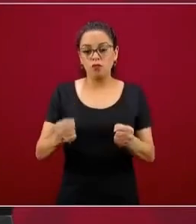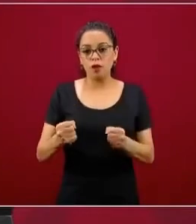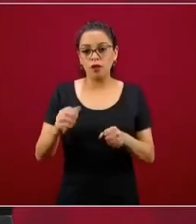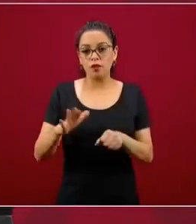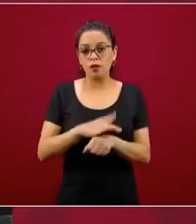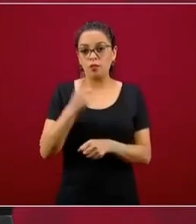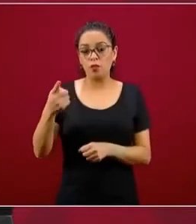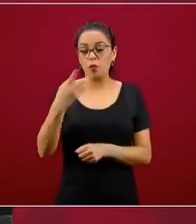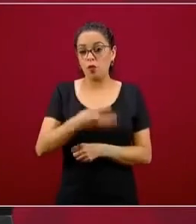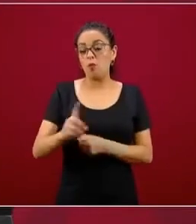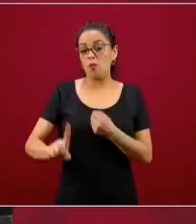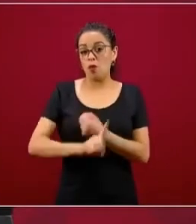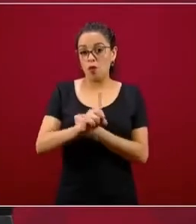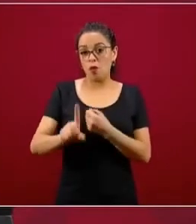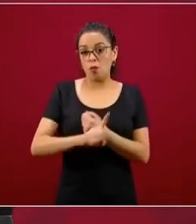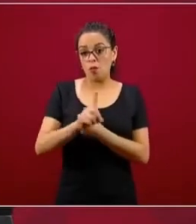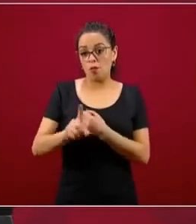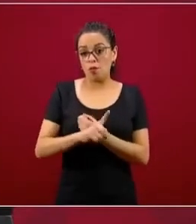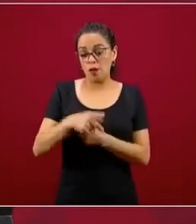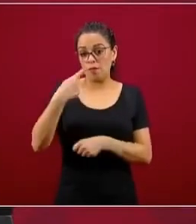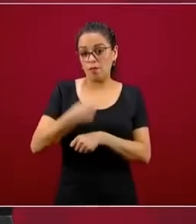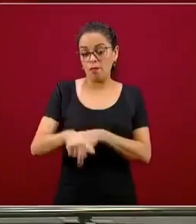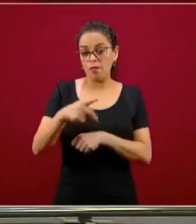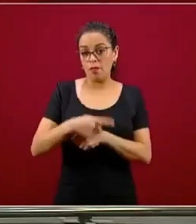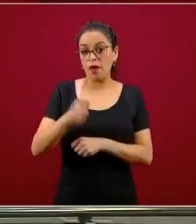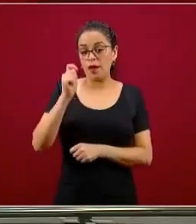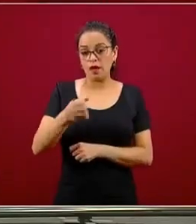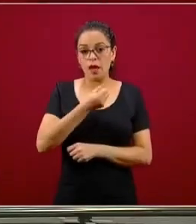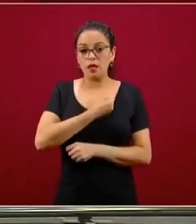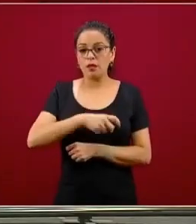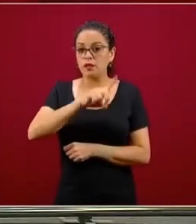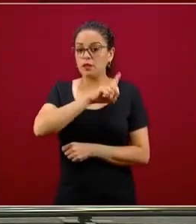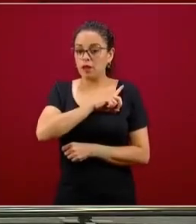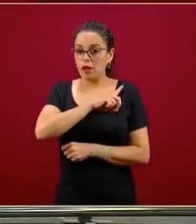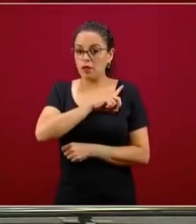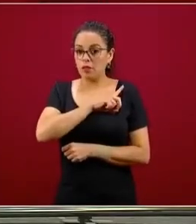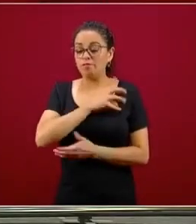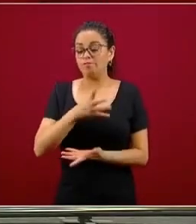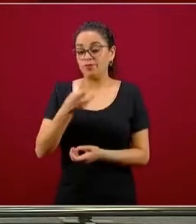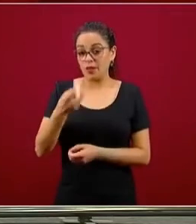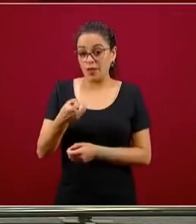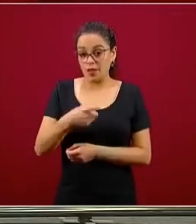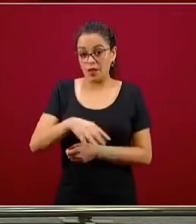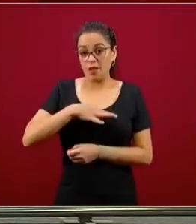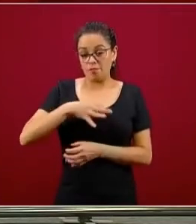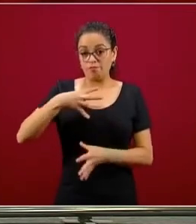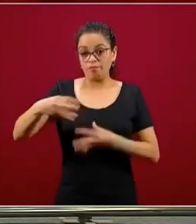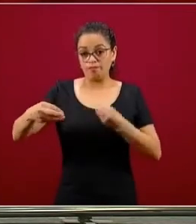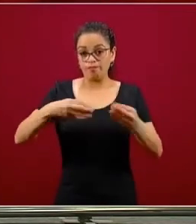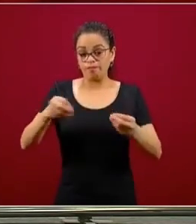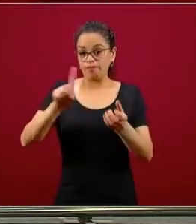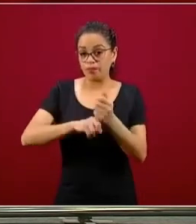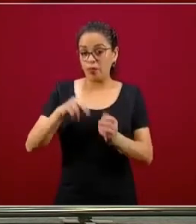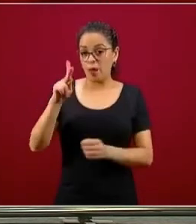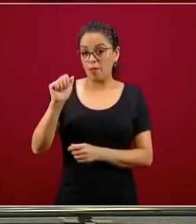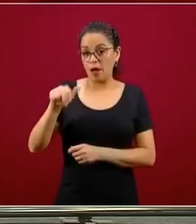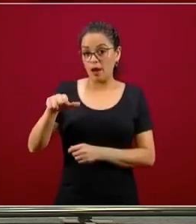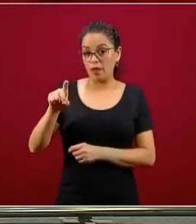amenazas hacia la salud que representa una epidemia como esta, una pandemia que ha representado una amenaza para la